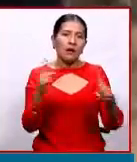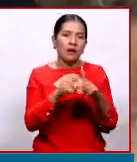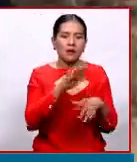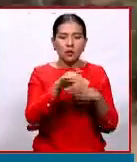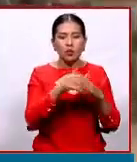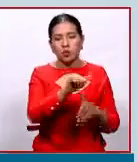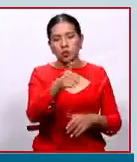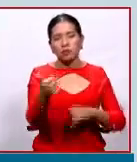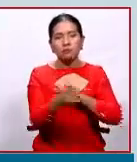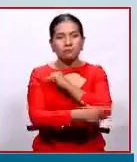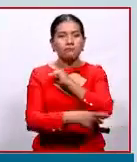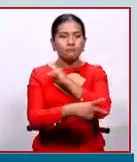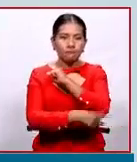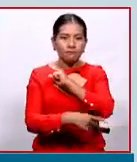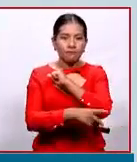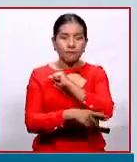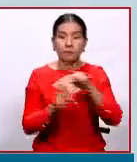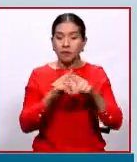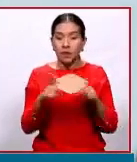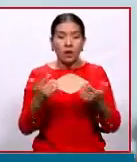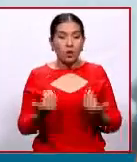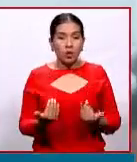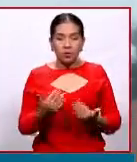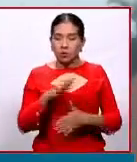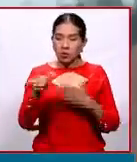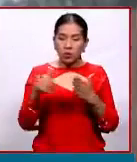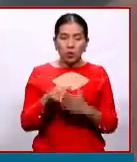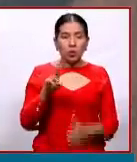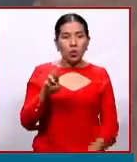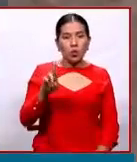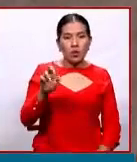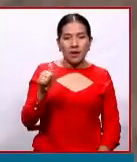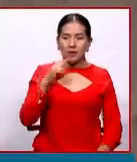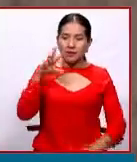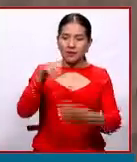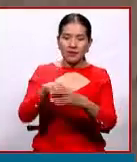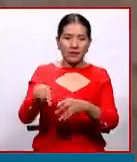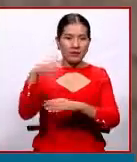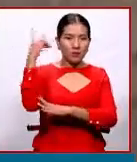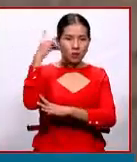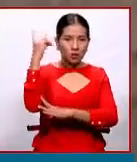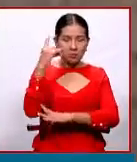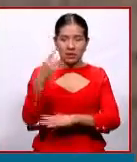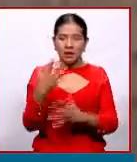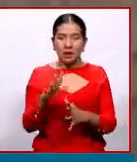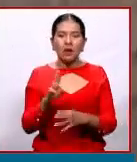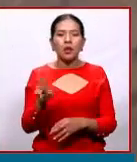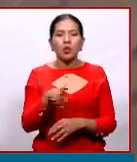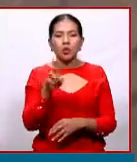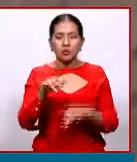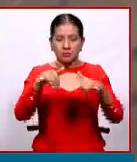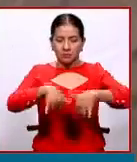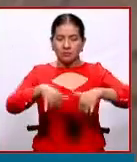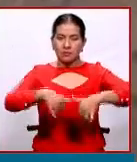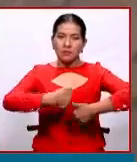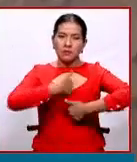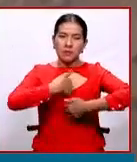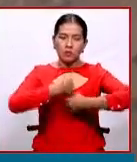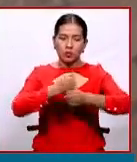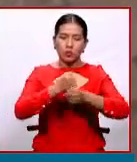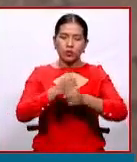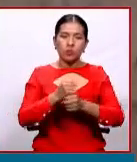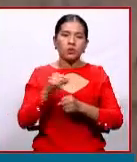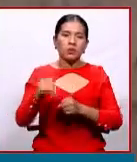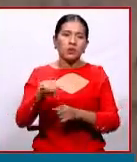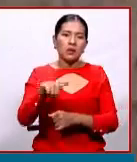de otros países y bueno, hoy en día toda la urea que se consume en el mercado nacional es producción de YPFB, es producción